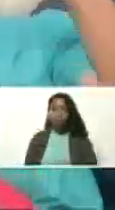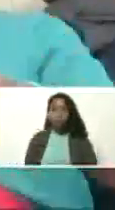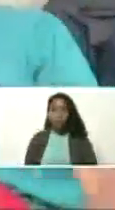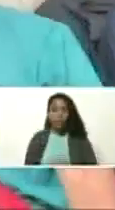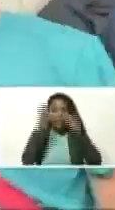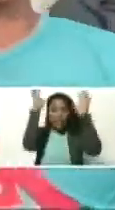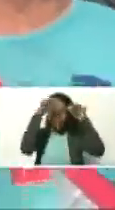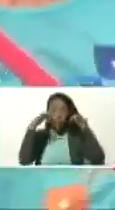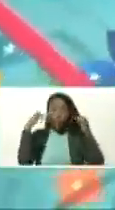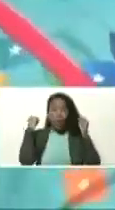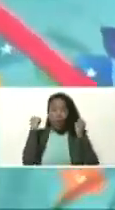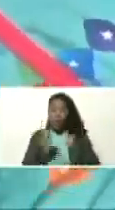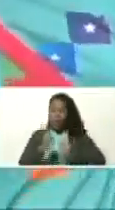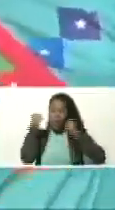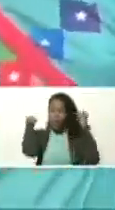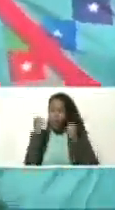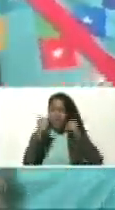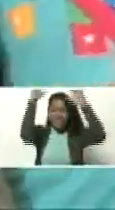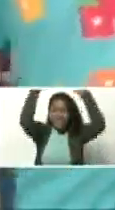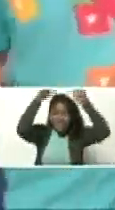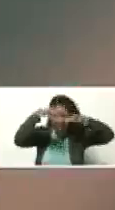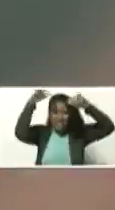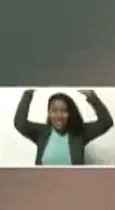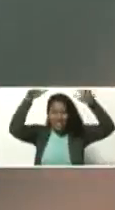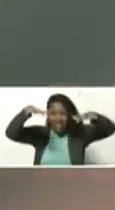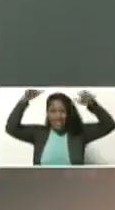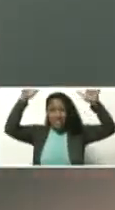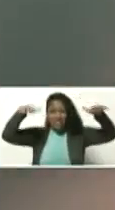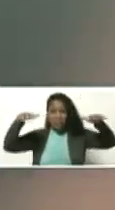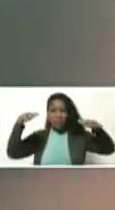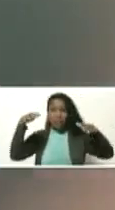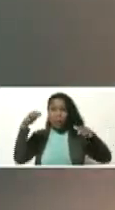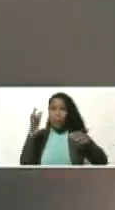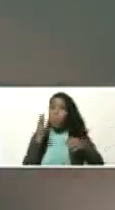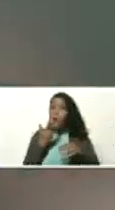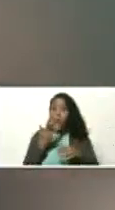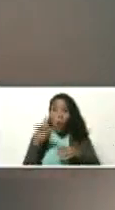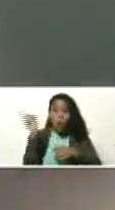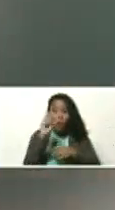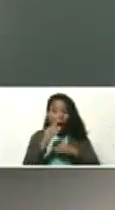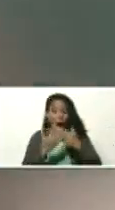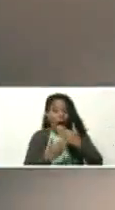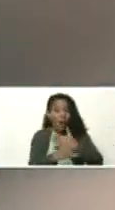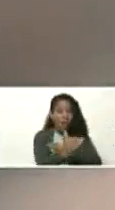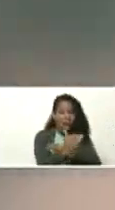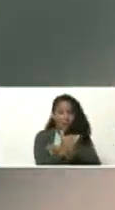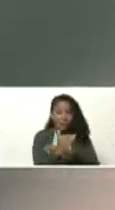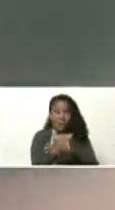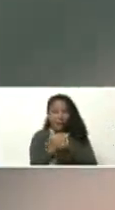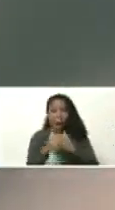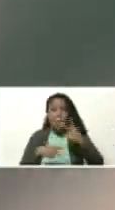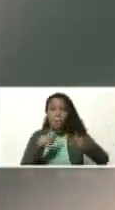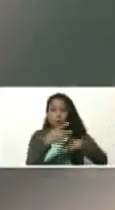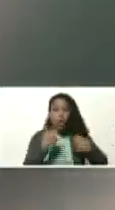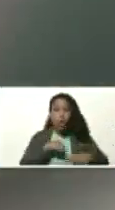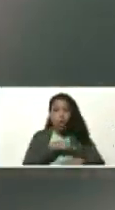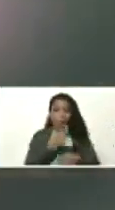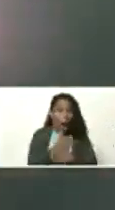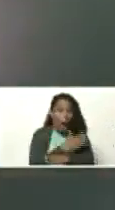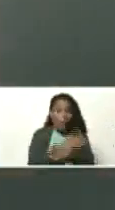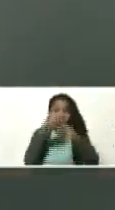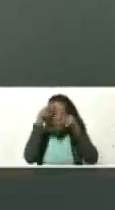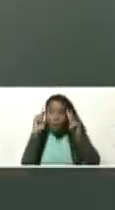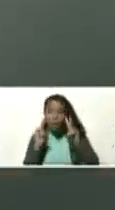lluvia dura que cayó. Si no hubiera estado avanzado el proceso de limpieza, hubiera provocado